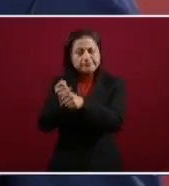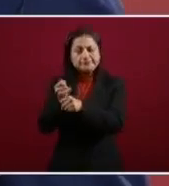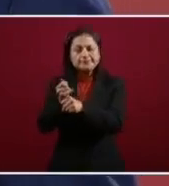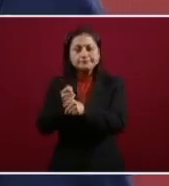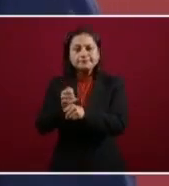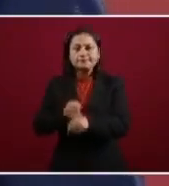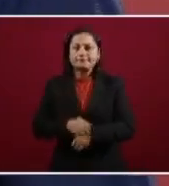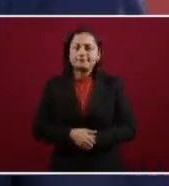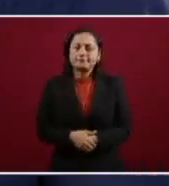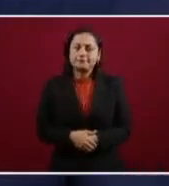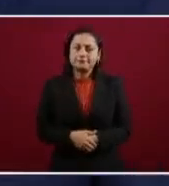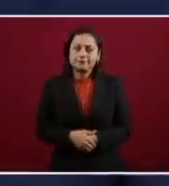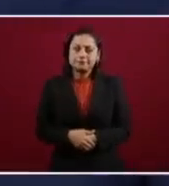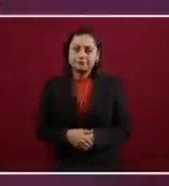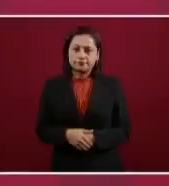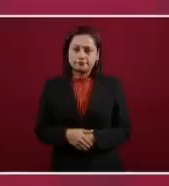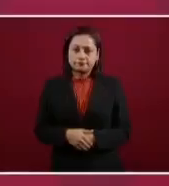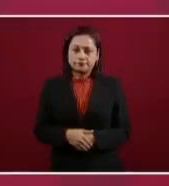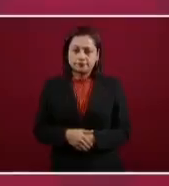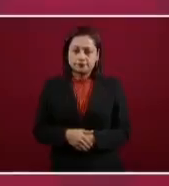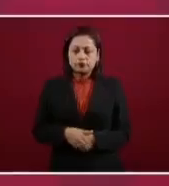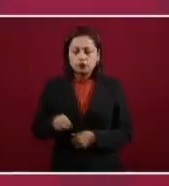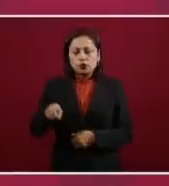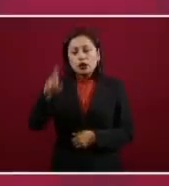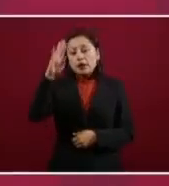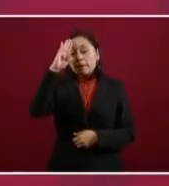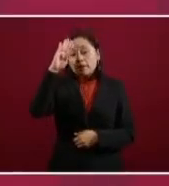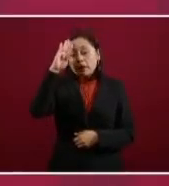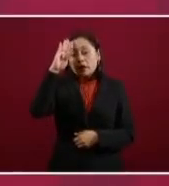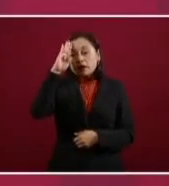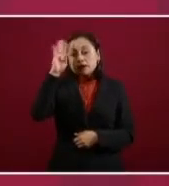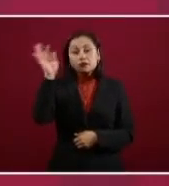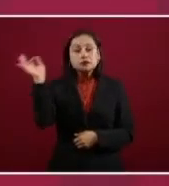s hagan las conclusiones